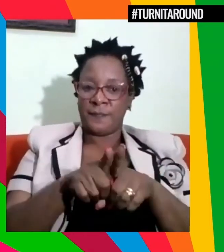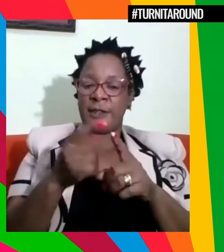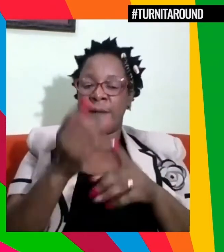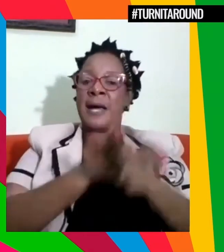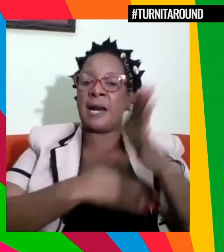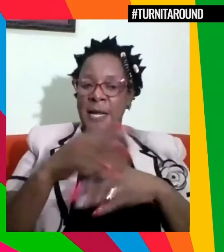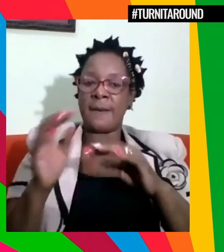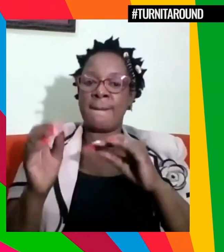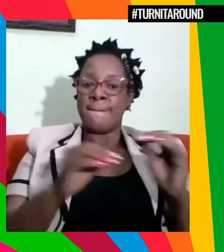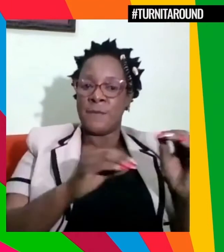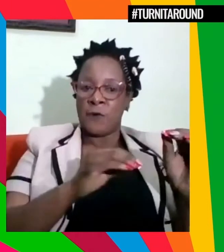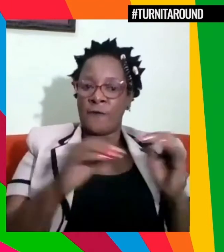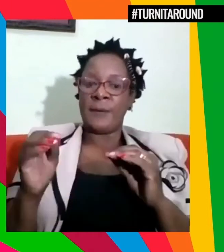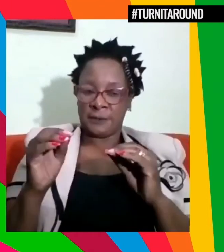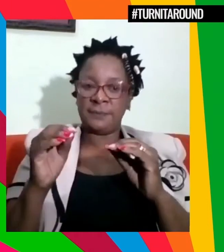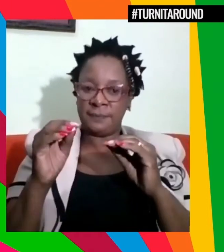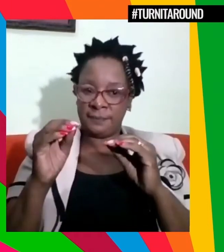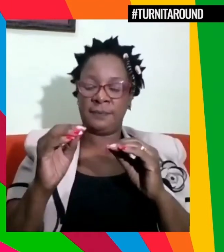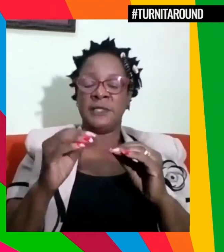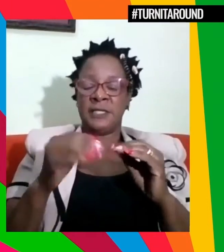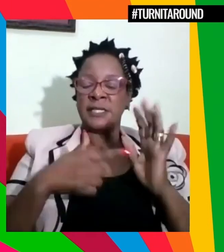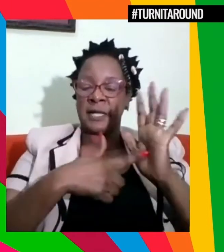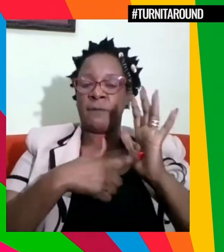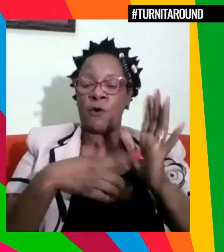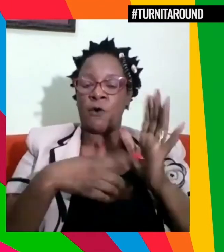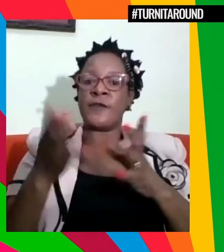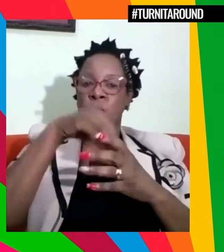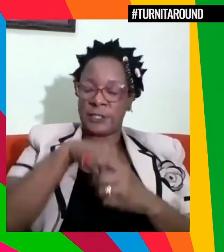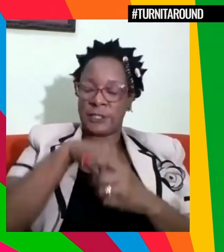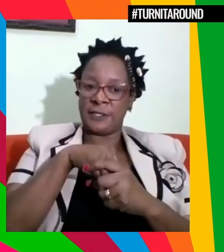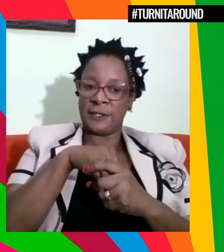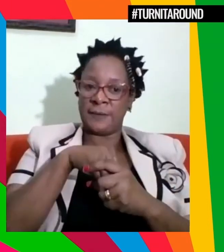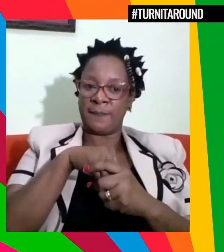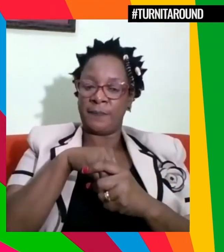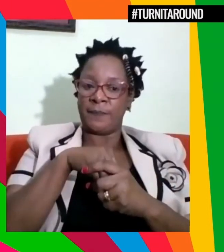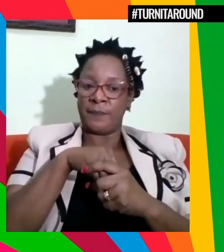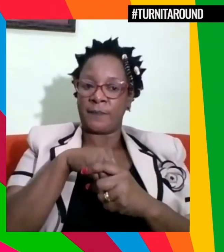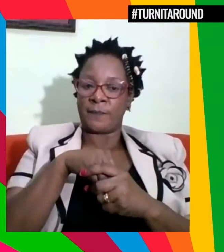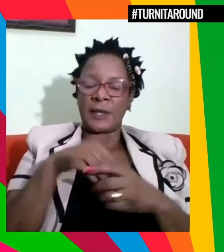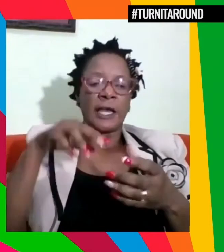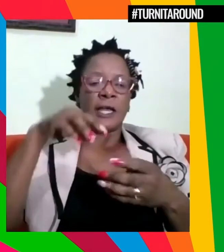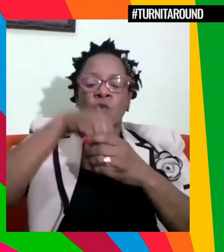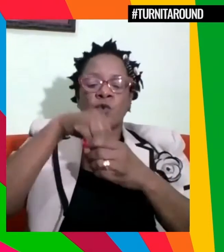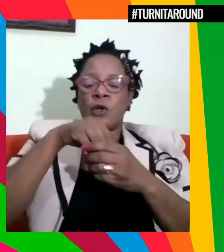movimiento paralímpico es un gran ejemplo de inclusión. ¿Qué significa para ti la inclusión?